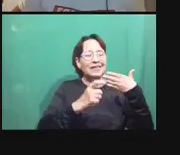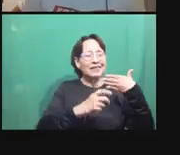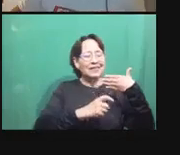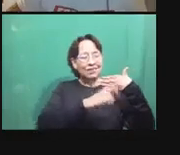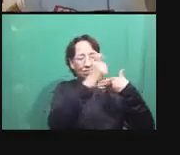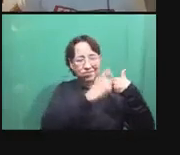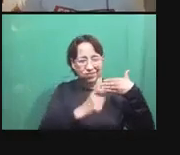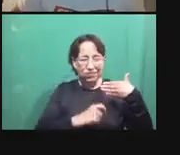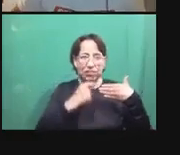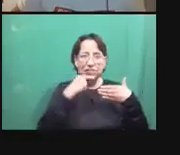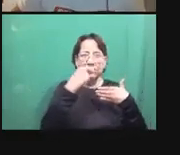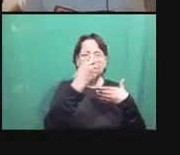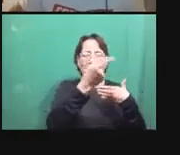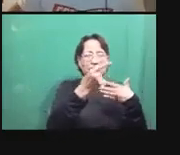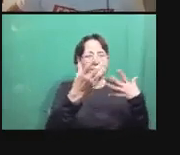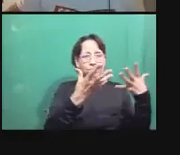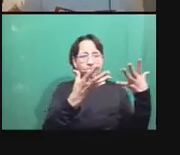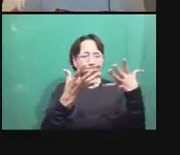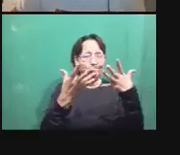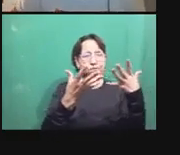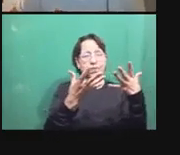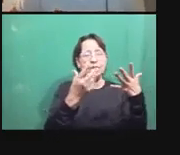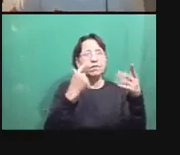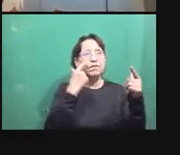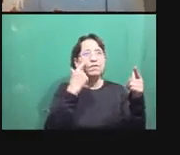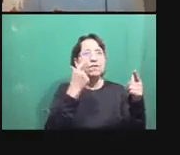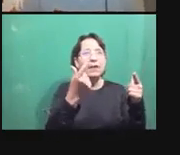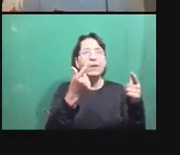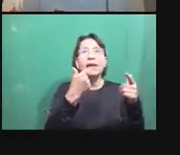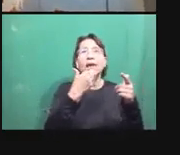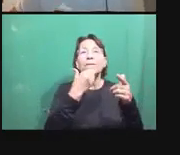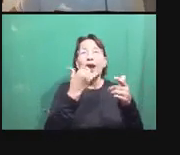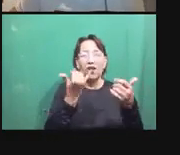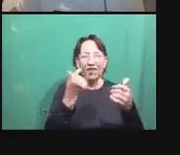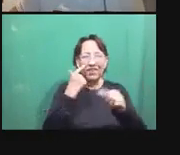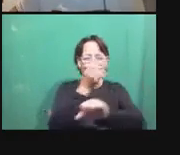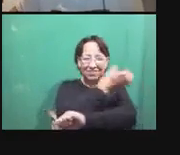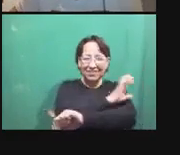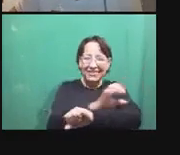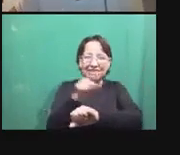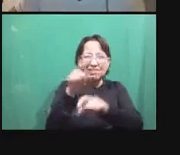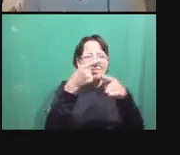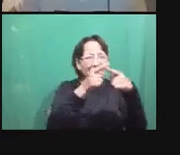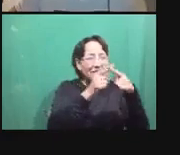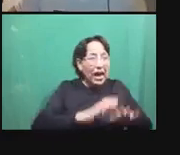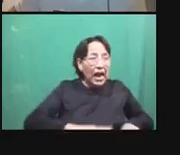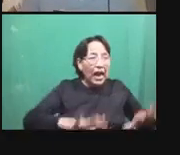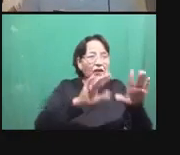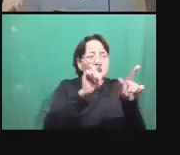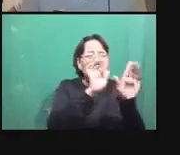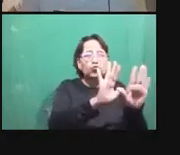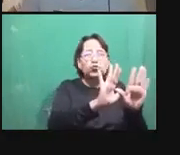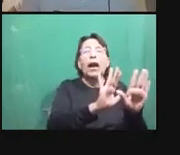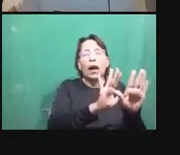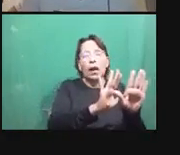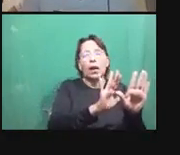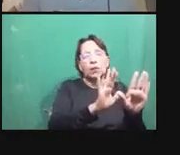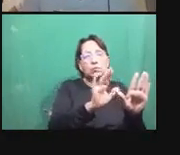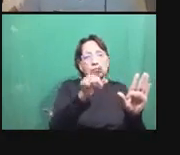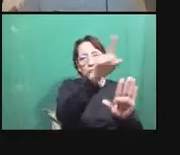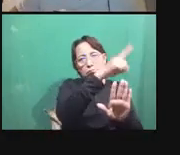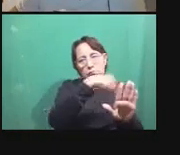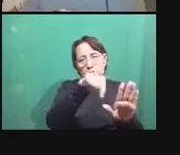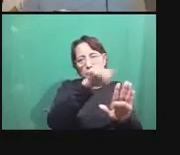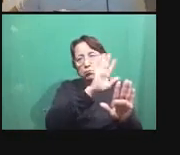urbano de gentrificar, como hoy vemos en la Candelaria, ¿no? Espacios donde se puedan reconocer que la intervención en